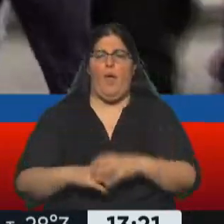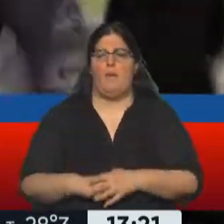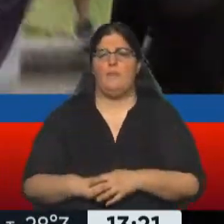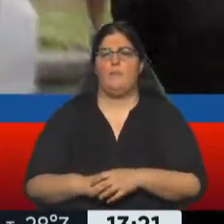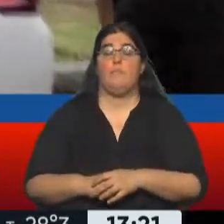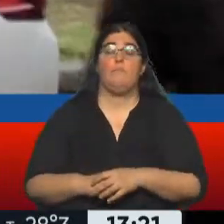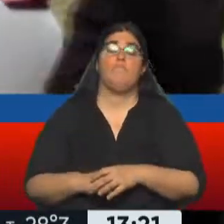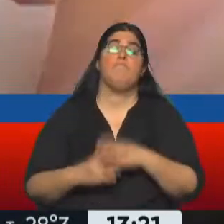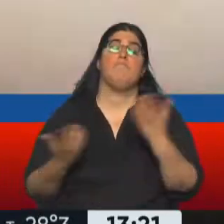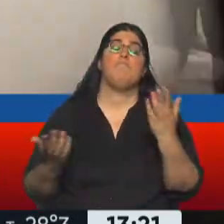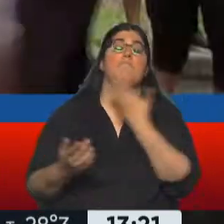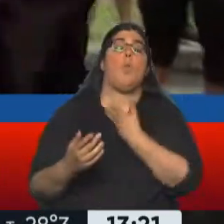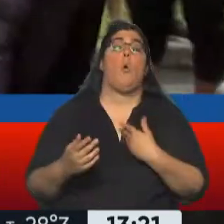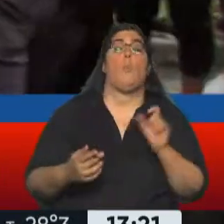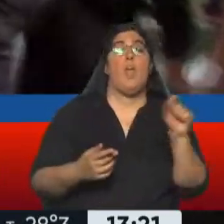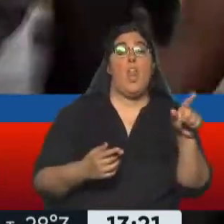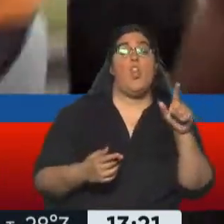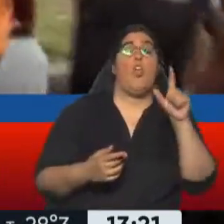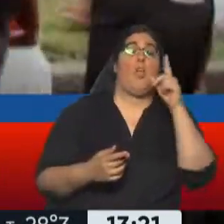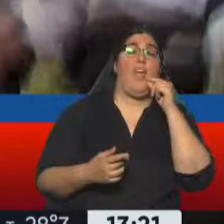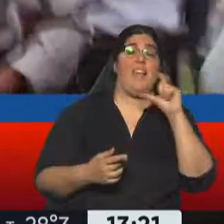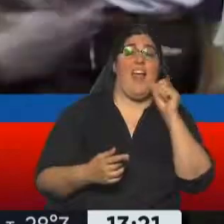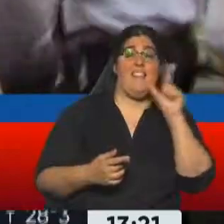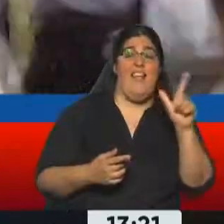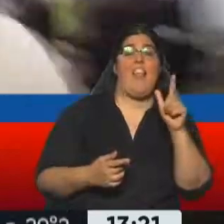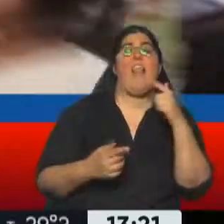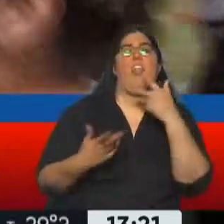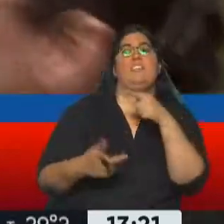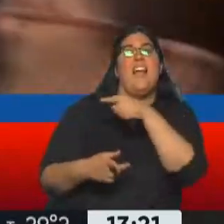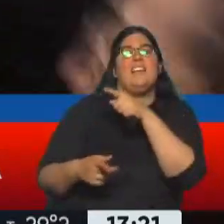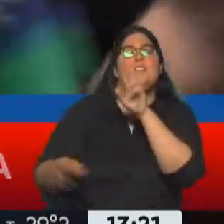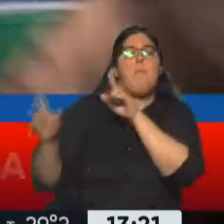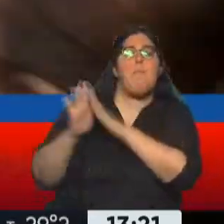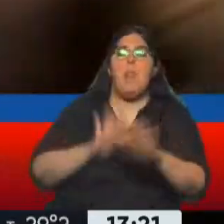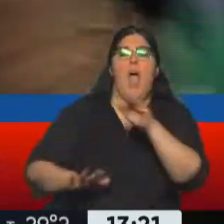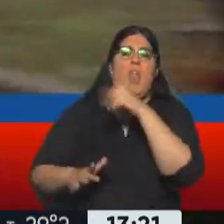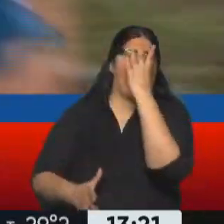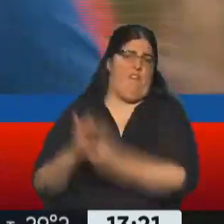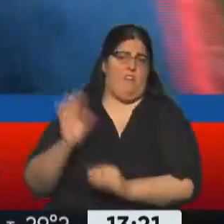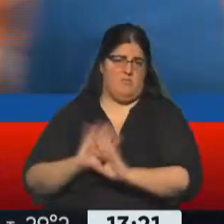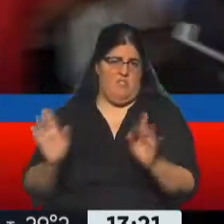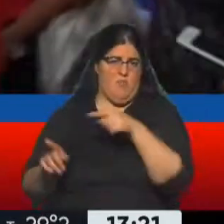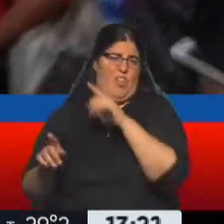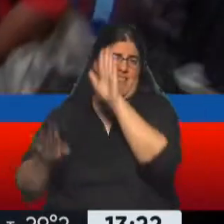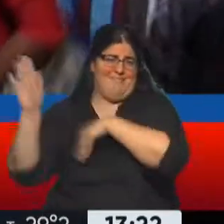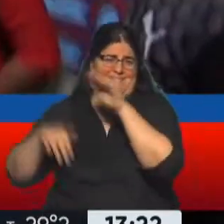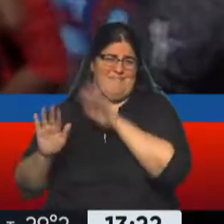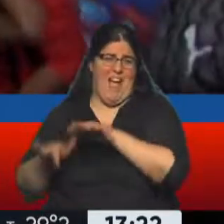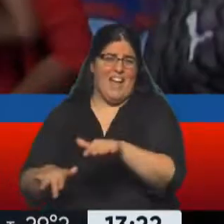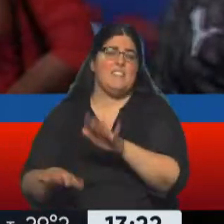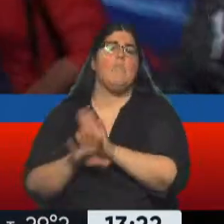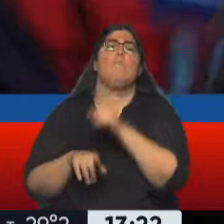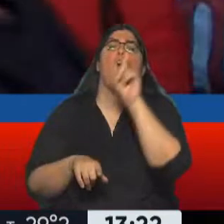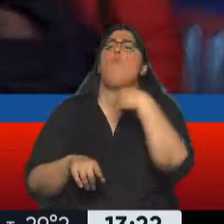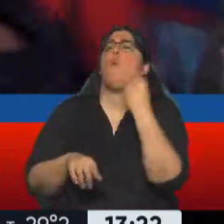Por su parte, el gobierno de Miguel Díaz-Canel calificó de operación fallida el llamado a la marcha y denunció que fue articulada desde